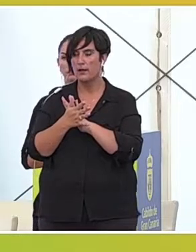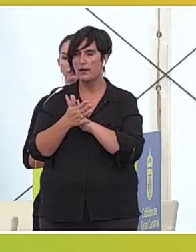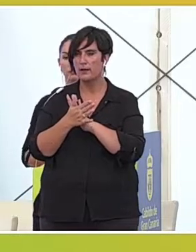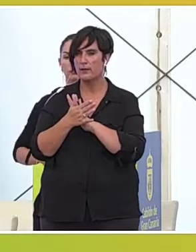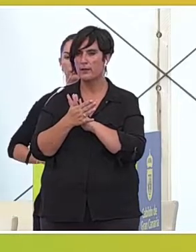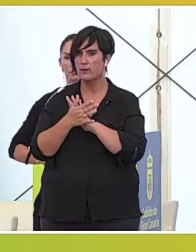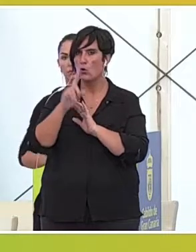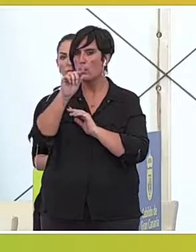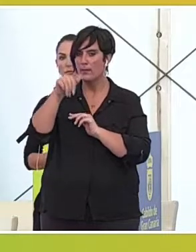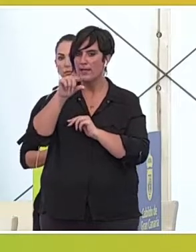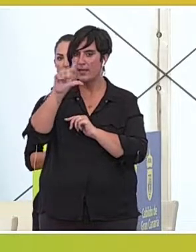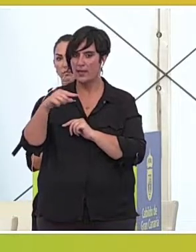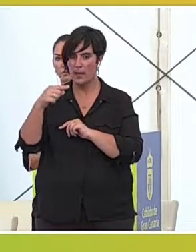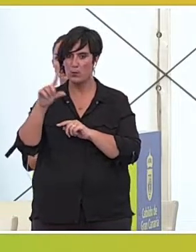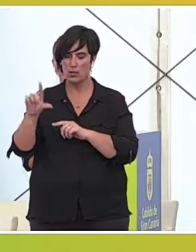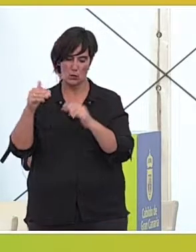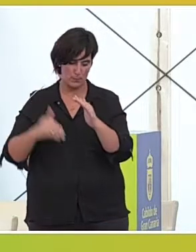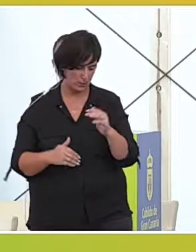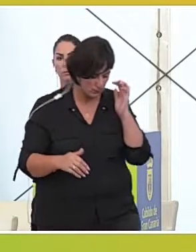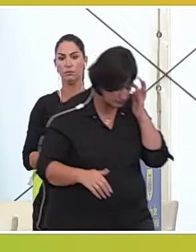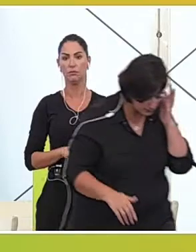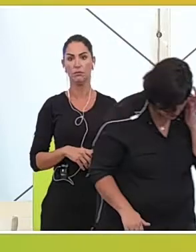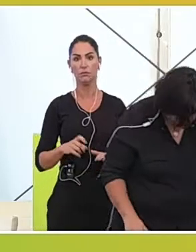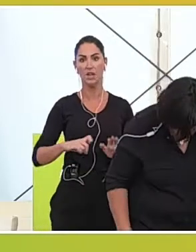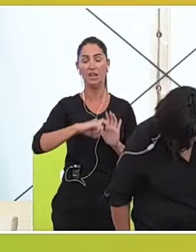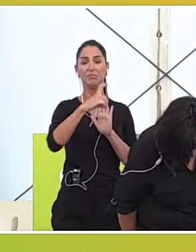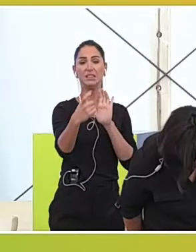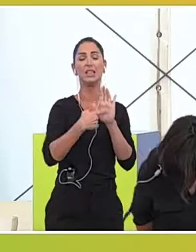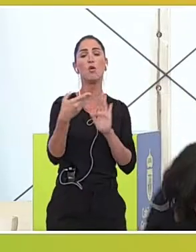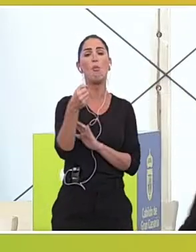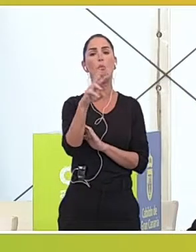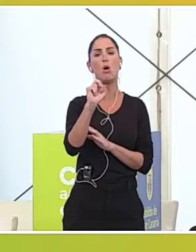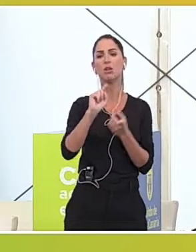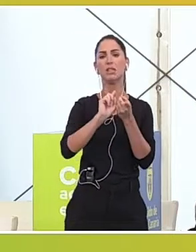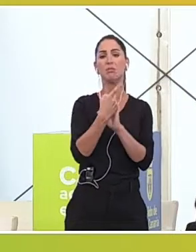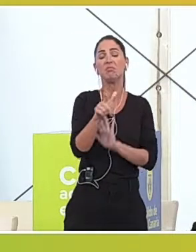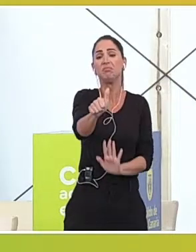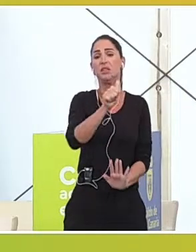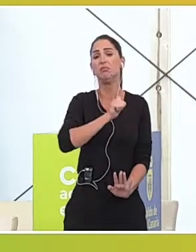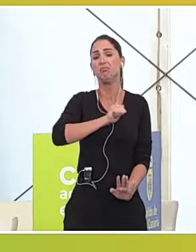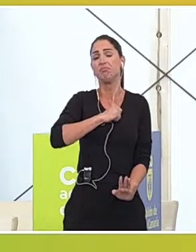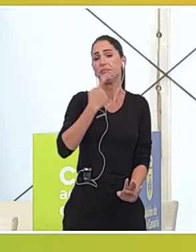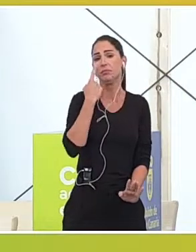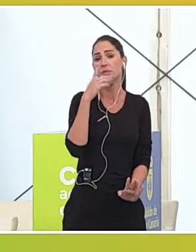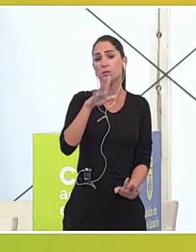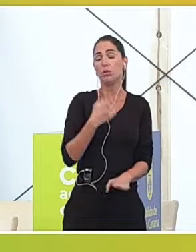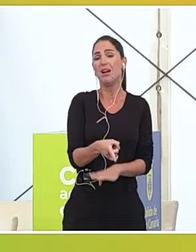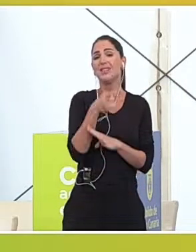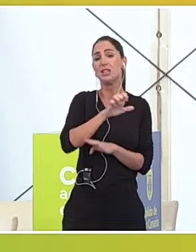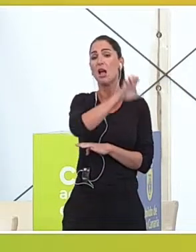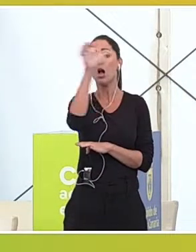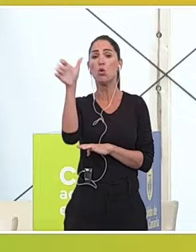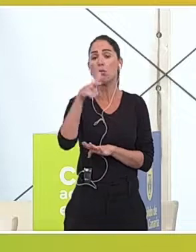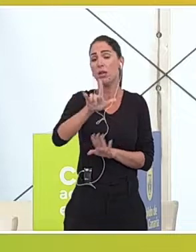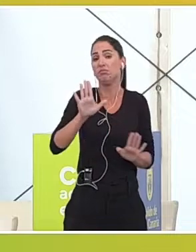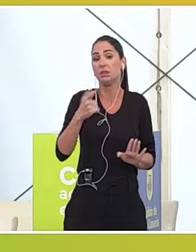un miligramo por litro. La legislación del boro va a cambiar. Estamos a la espera, es una directiva europea que